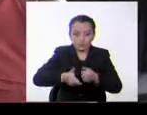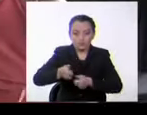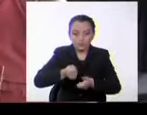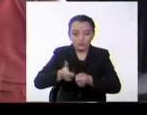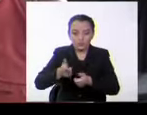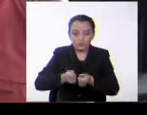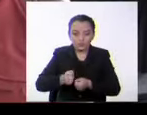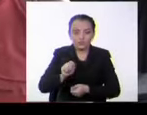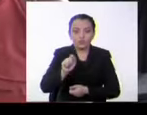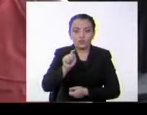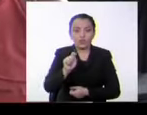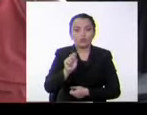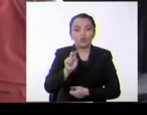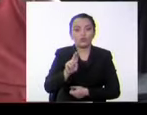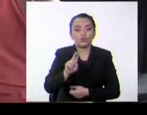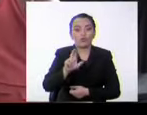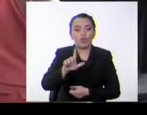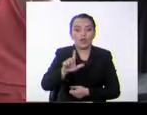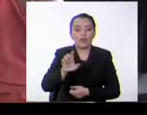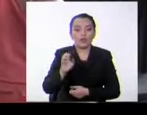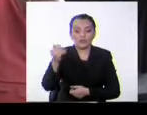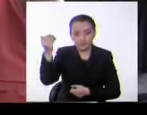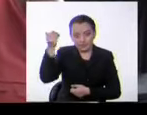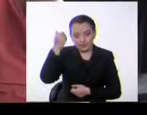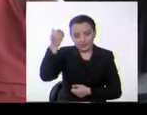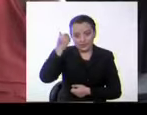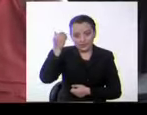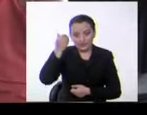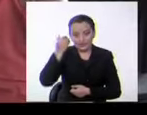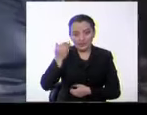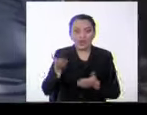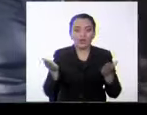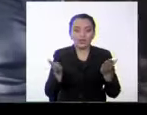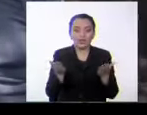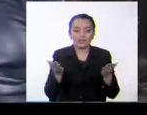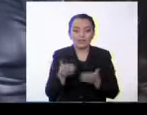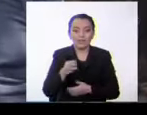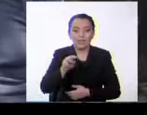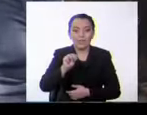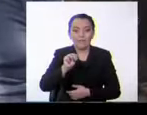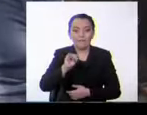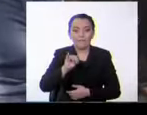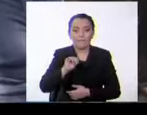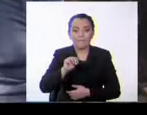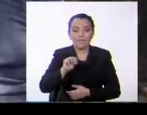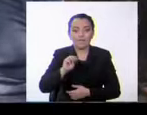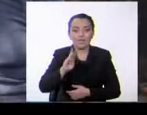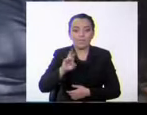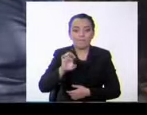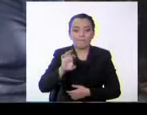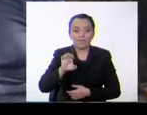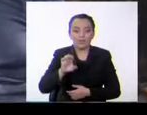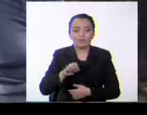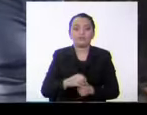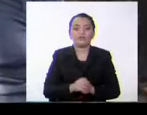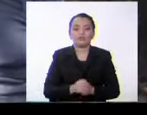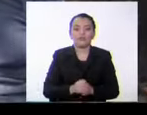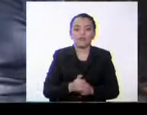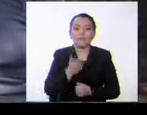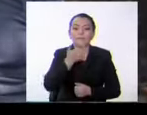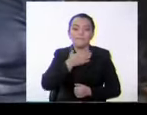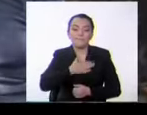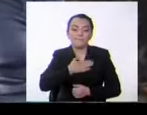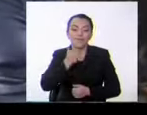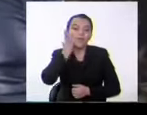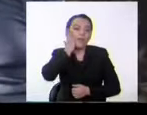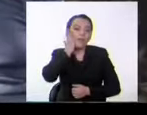hace muchos años me enseñaron a hacer cosas de mimbre. Mi madre, ella aprendió con la mamá de ella, ¿verdad? Entonces,